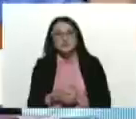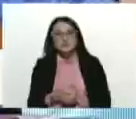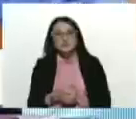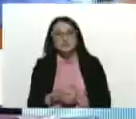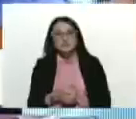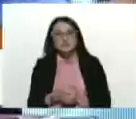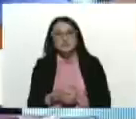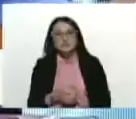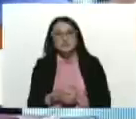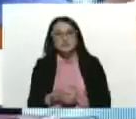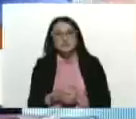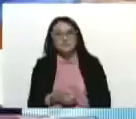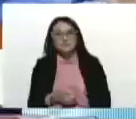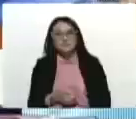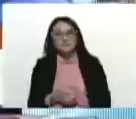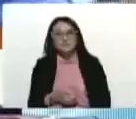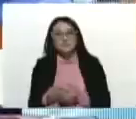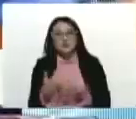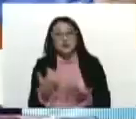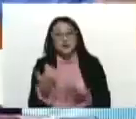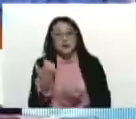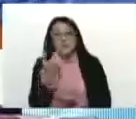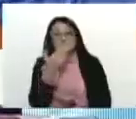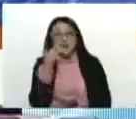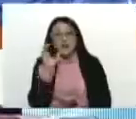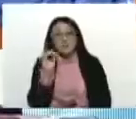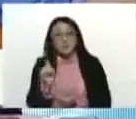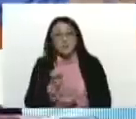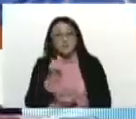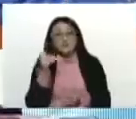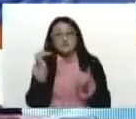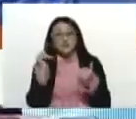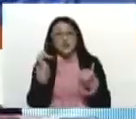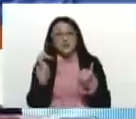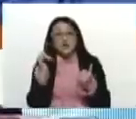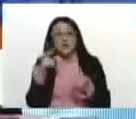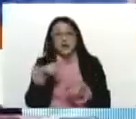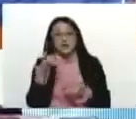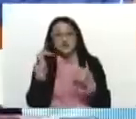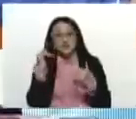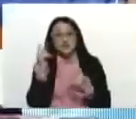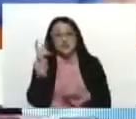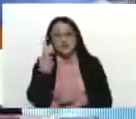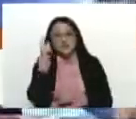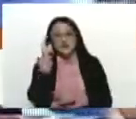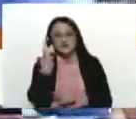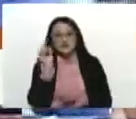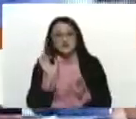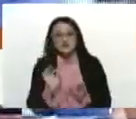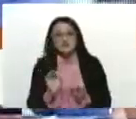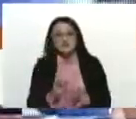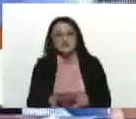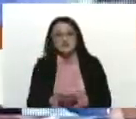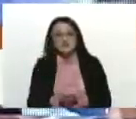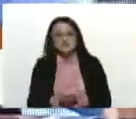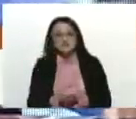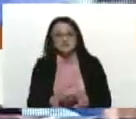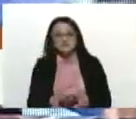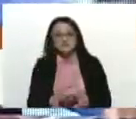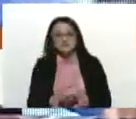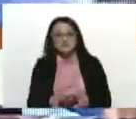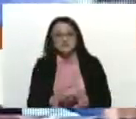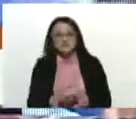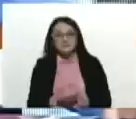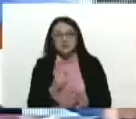claro y puede el imperialismo aprovecharlo para celebrarlo como él ellos celebran sus fechas no nos